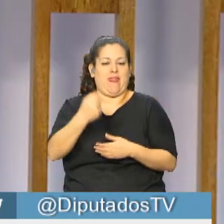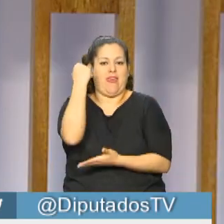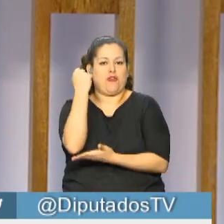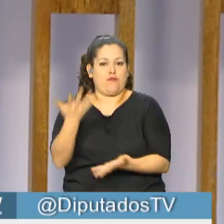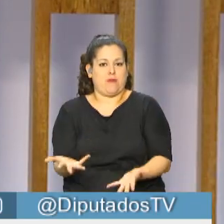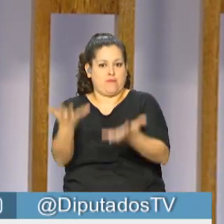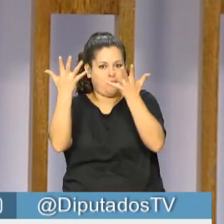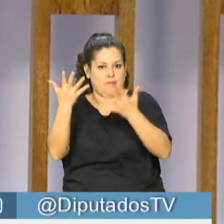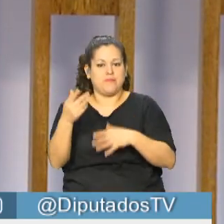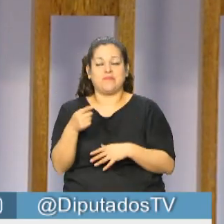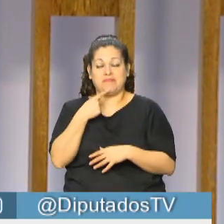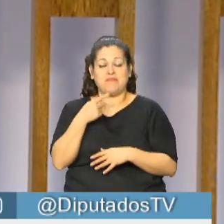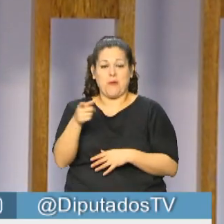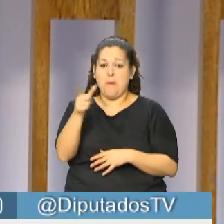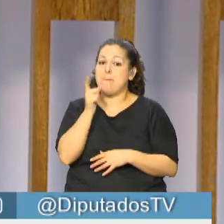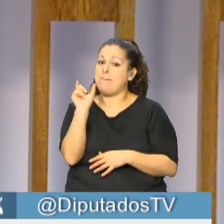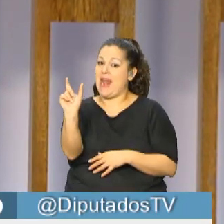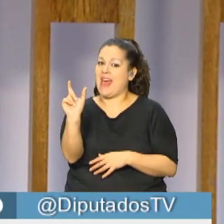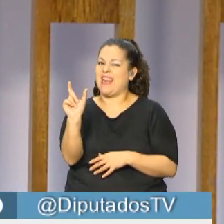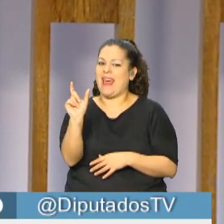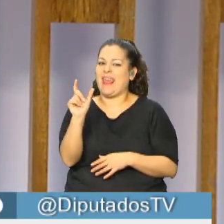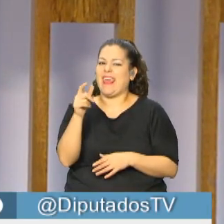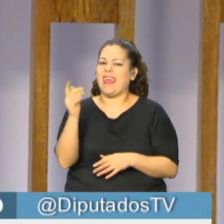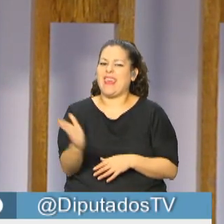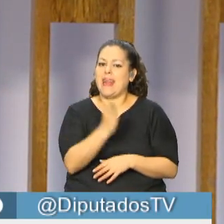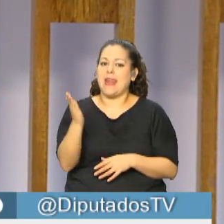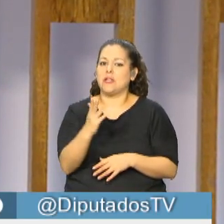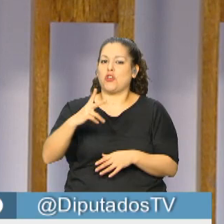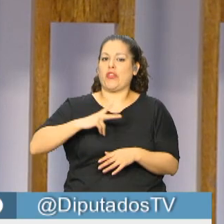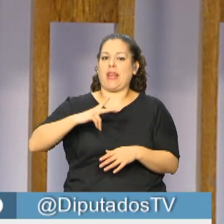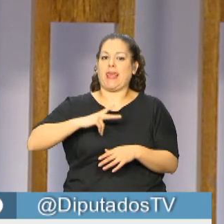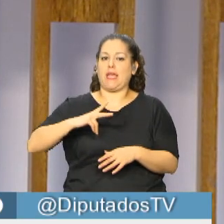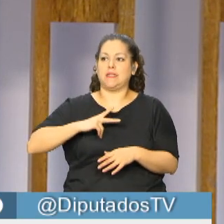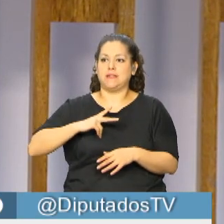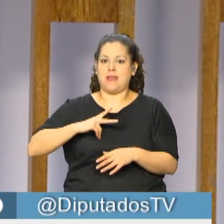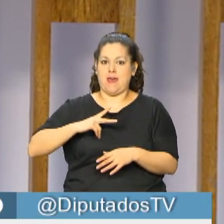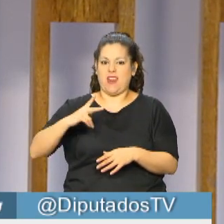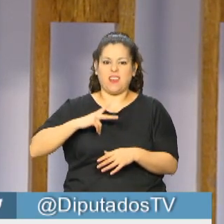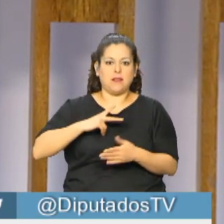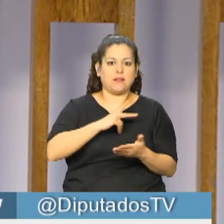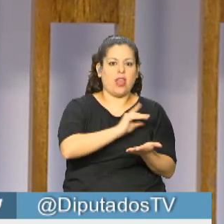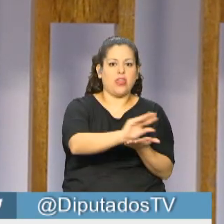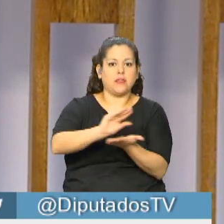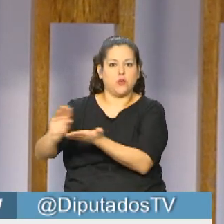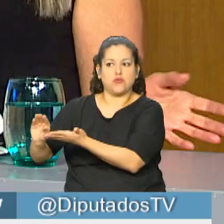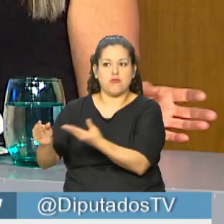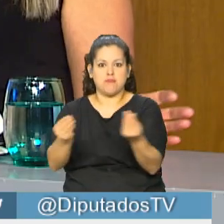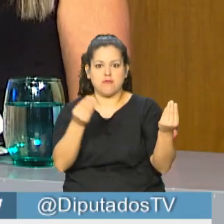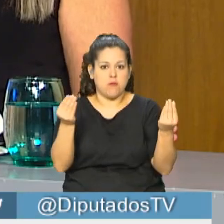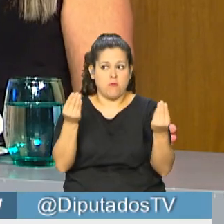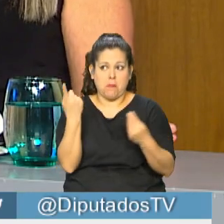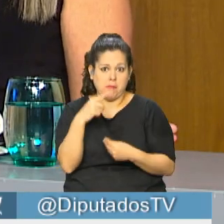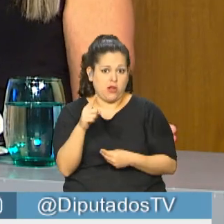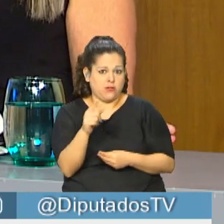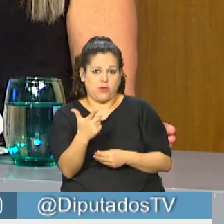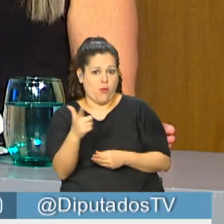digo es generación de riqueza del Estado. El tema es cómo se distribuye la riqueza. Sí, pero también cómo se genera, porque si No, no se se puede distribuir. Sí, pero